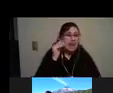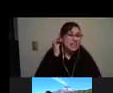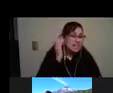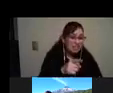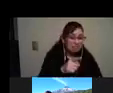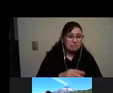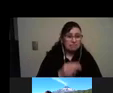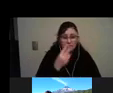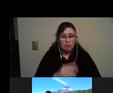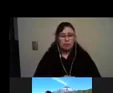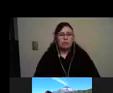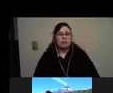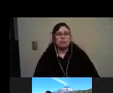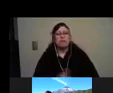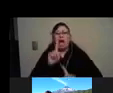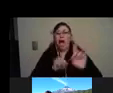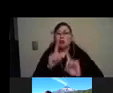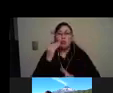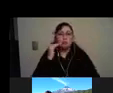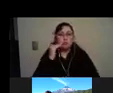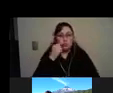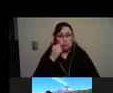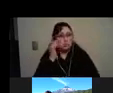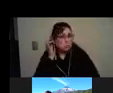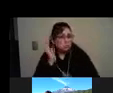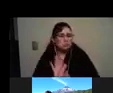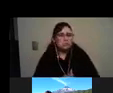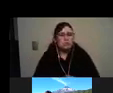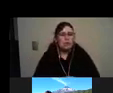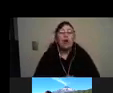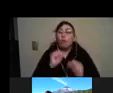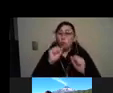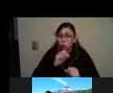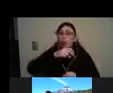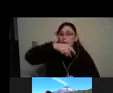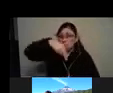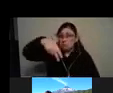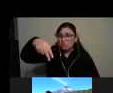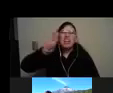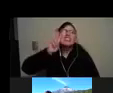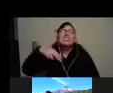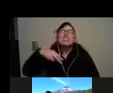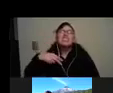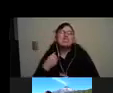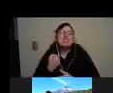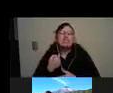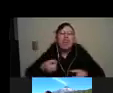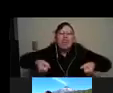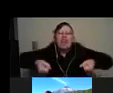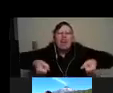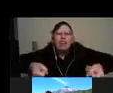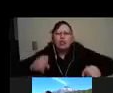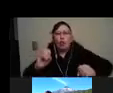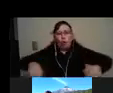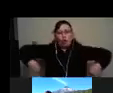aquí, algunos niños grafica a aquellos niños que van a poder caminar sin ningún tipo de ayuda, ya sea carritos, silla de ruedas, órtesis